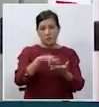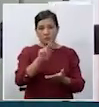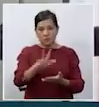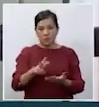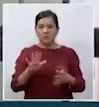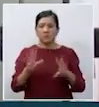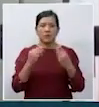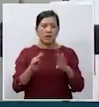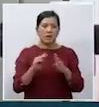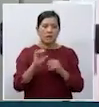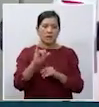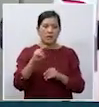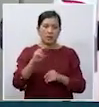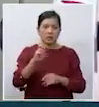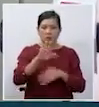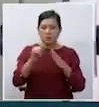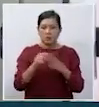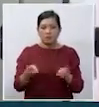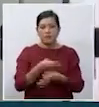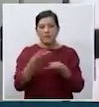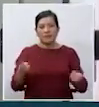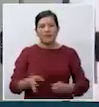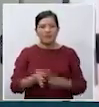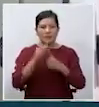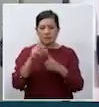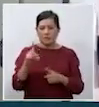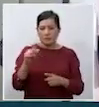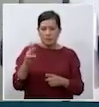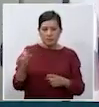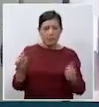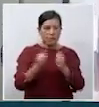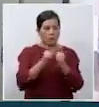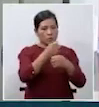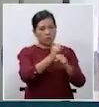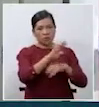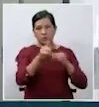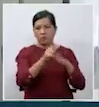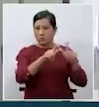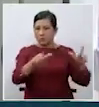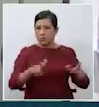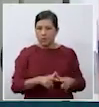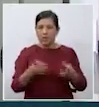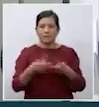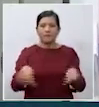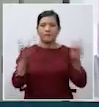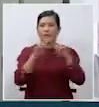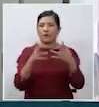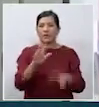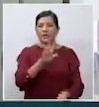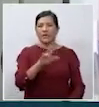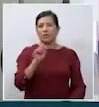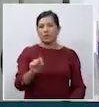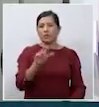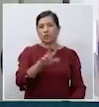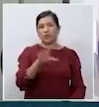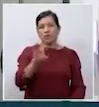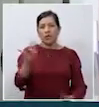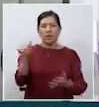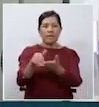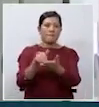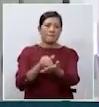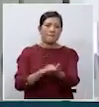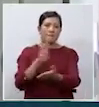ha acopiado materia prima piña y palmito de los productores locales por un valor de 3.38 millones de